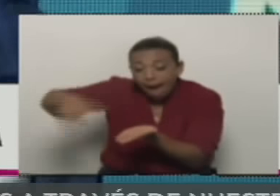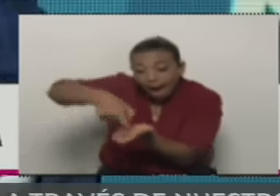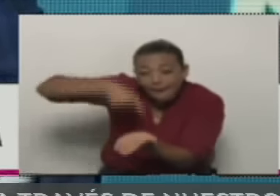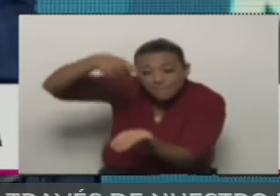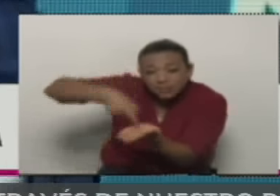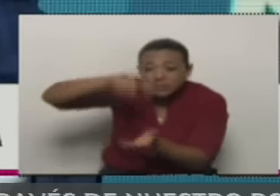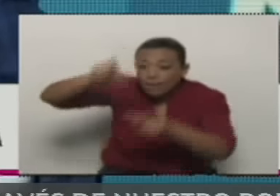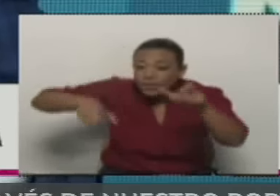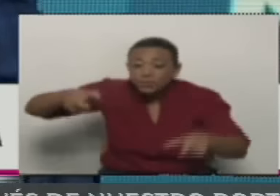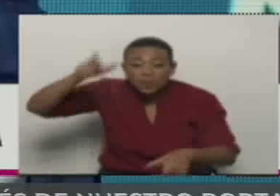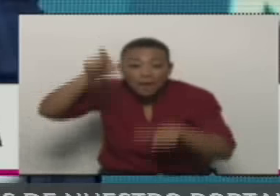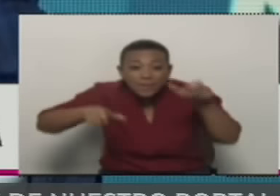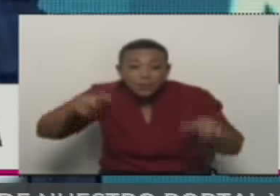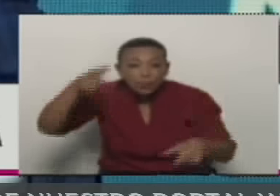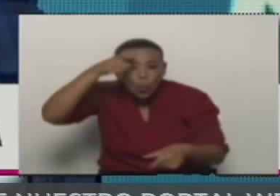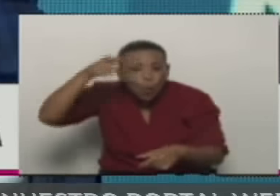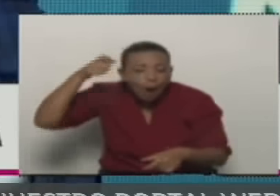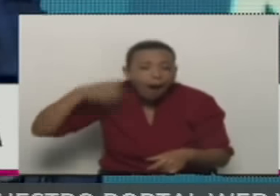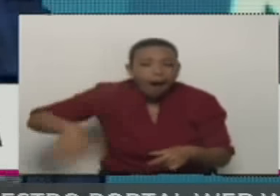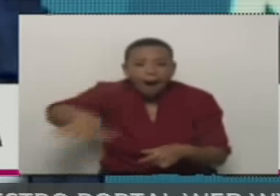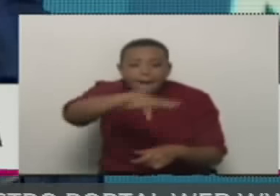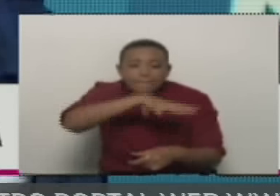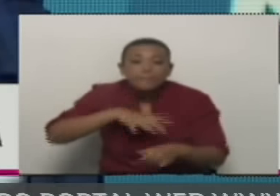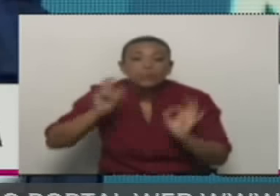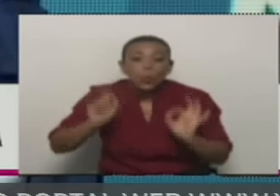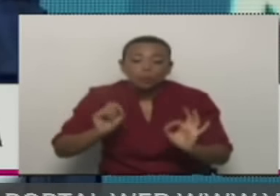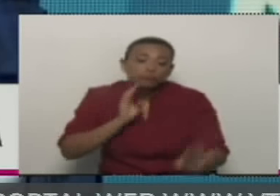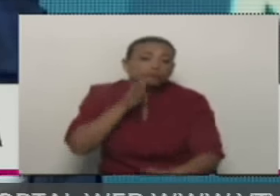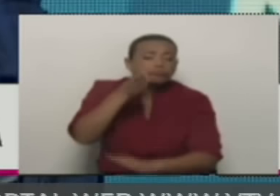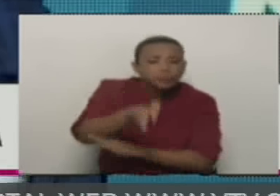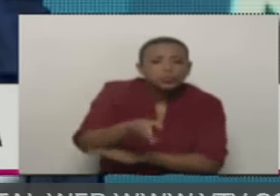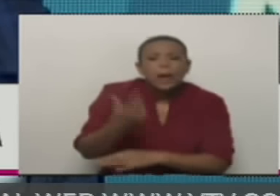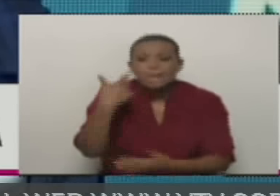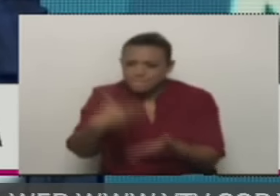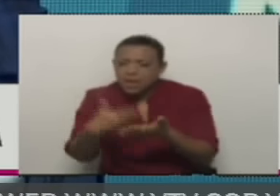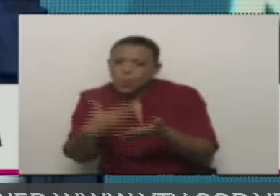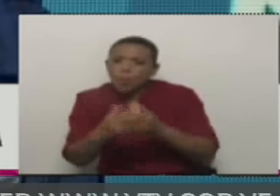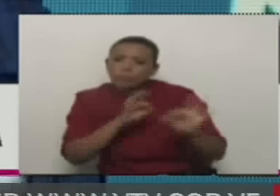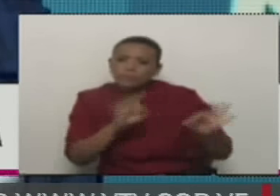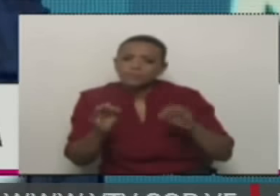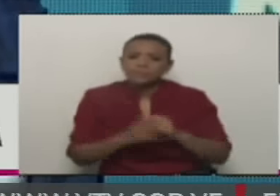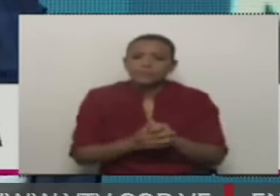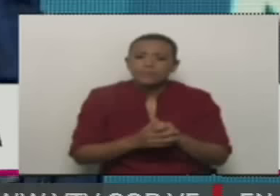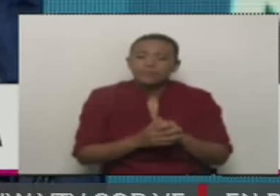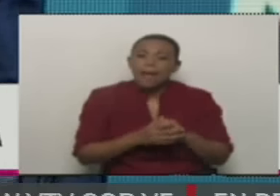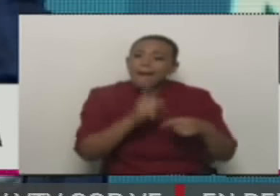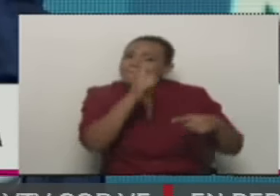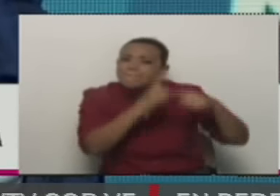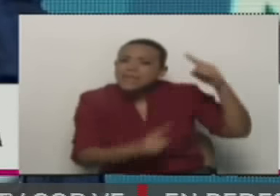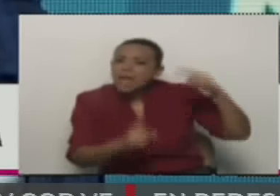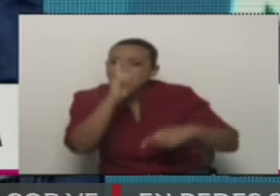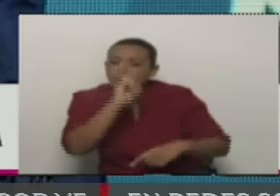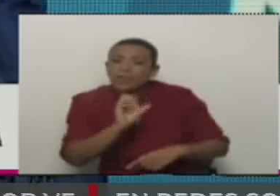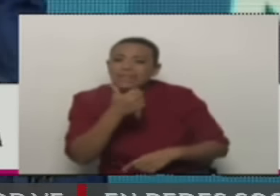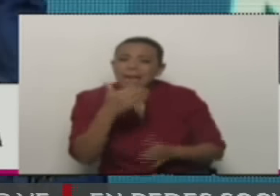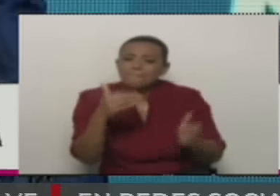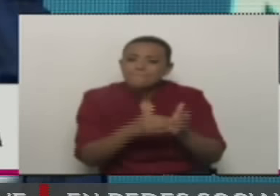las fuerzas comunales del campo, llegar conjuntamente, por lo menos a mediano plazo, a 100.000